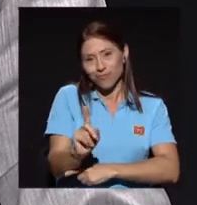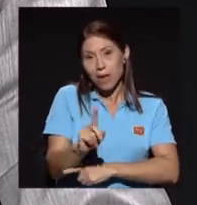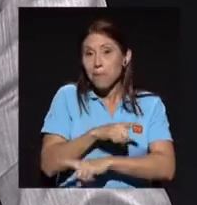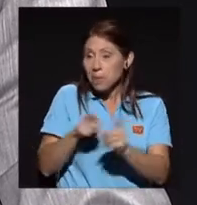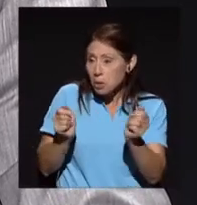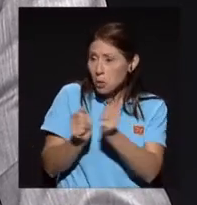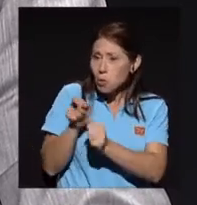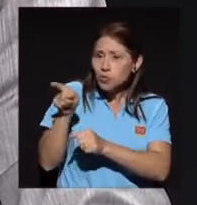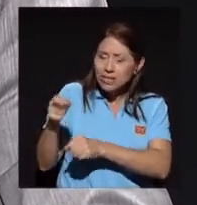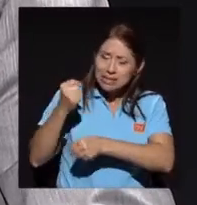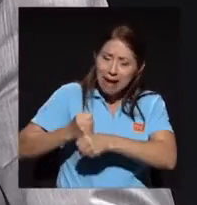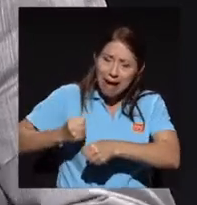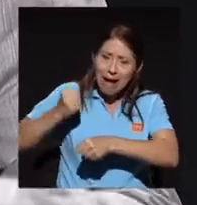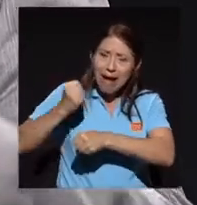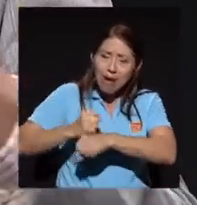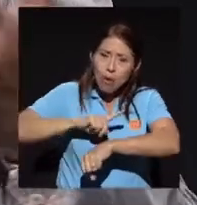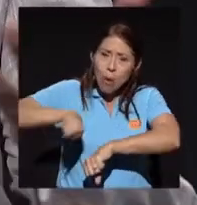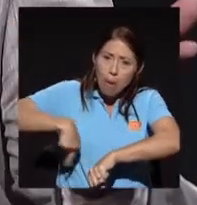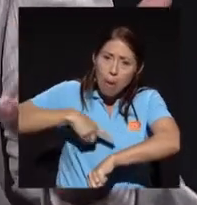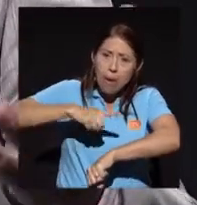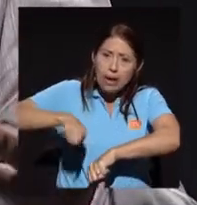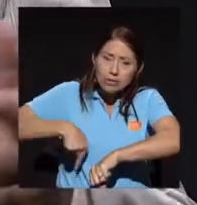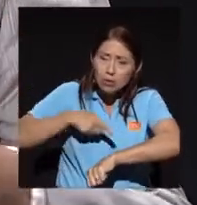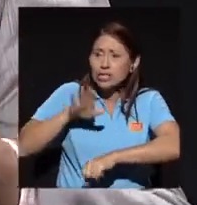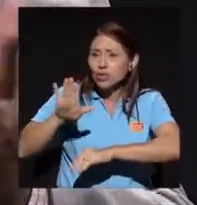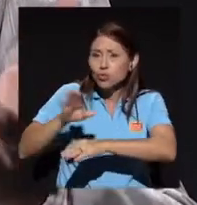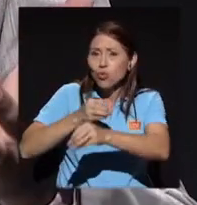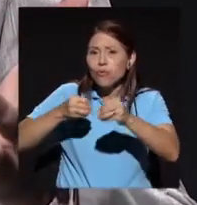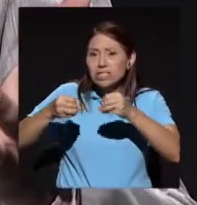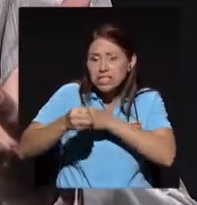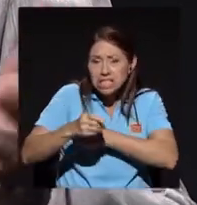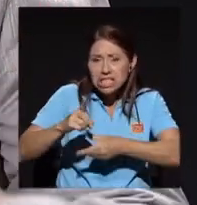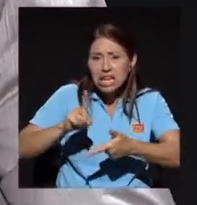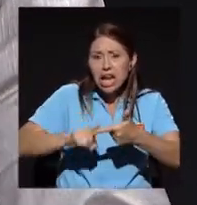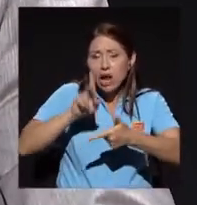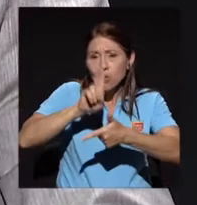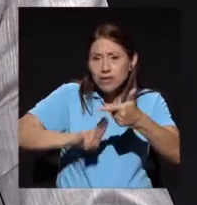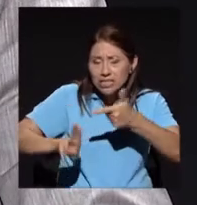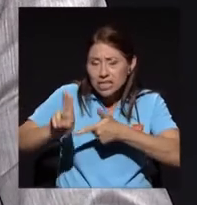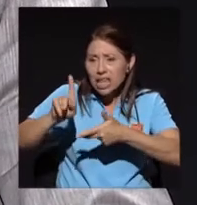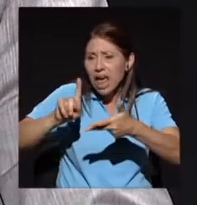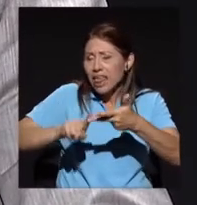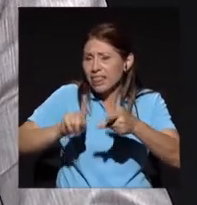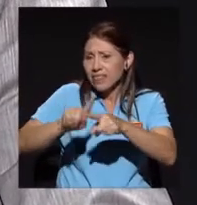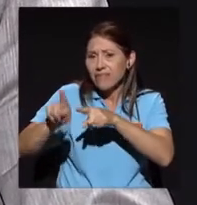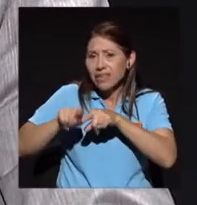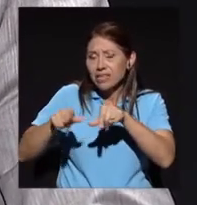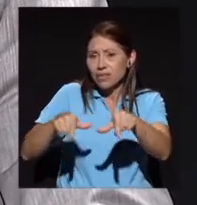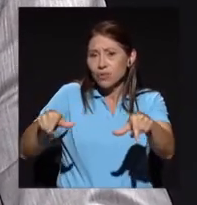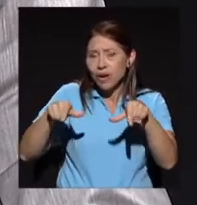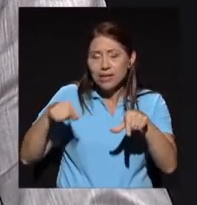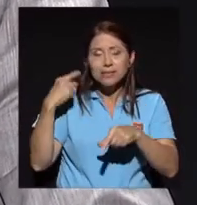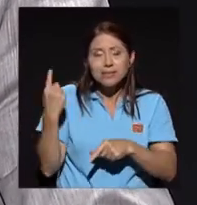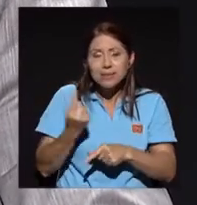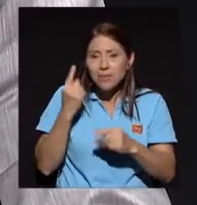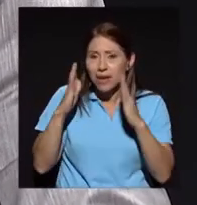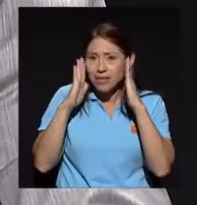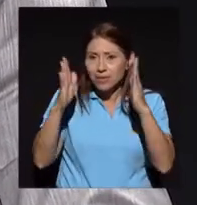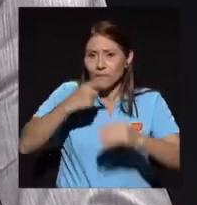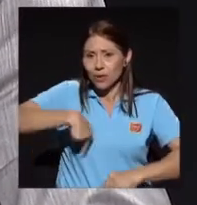en su oficina, en la universidad, en su despacho, en cualquier lugar donde le pidiéramos que nos atendiera, siempre nos atendió, por lo cual estamos